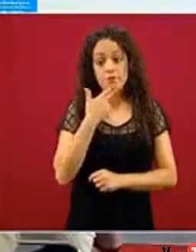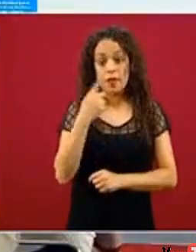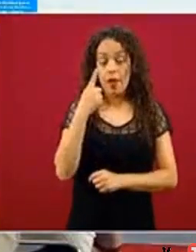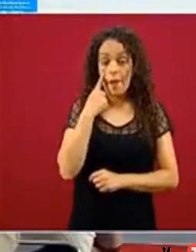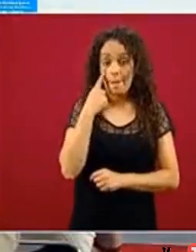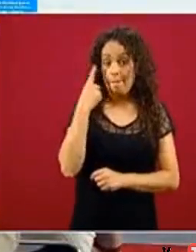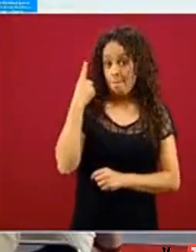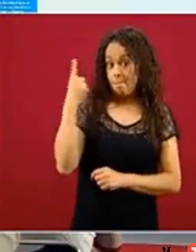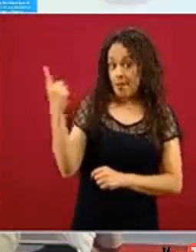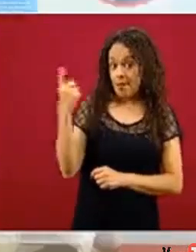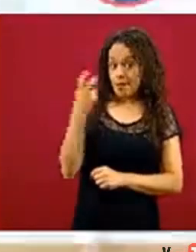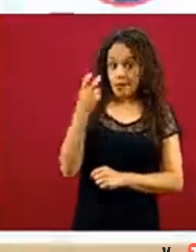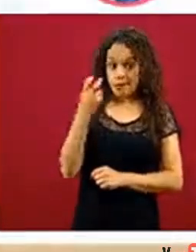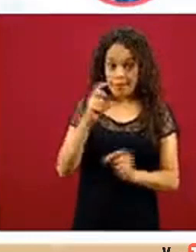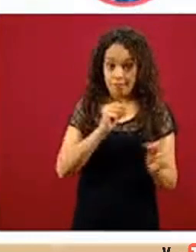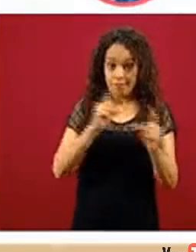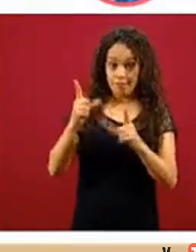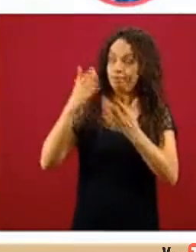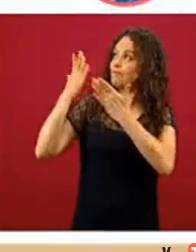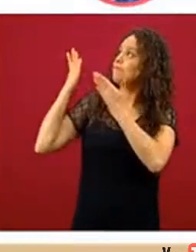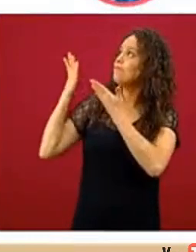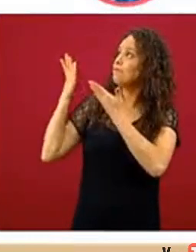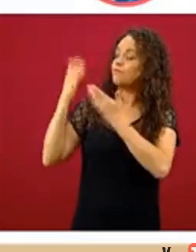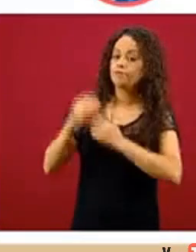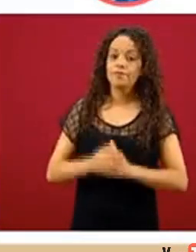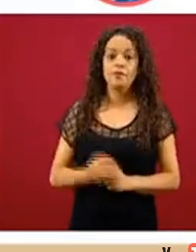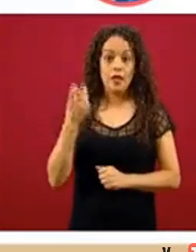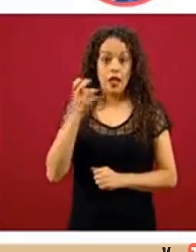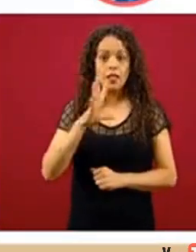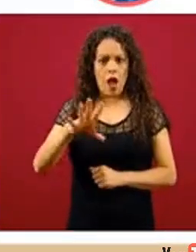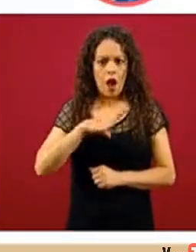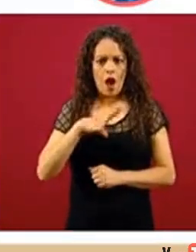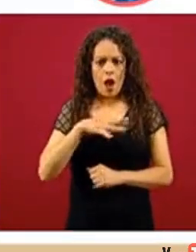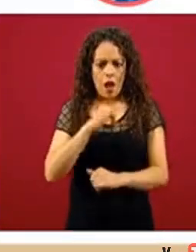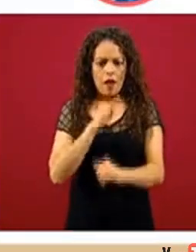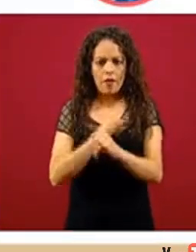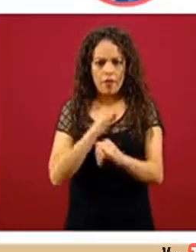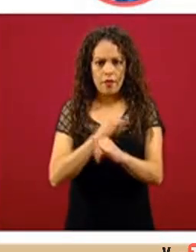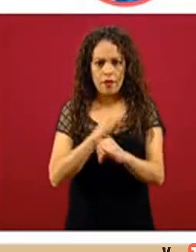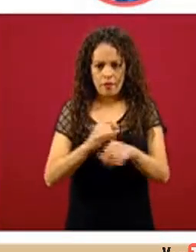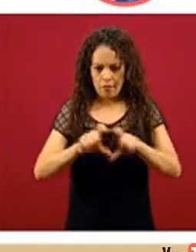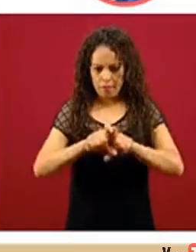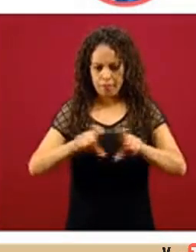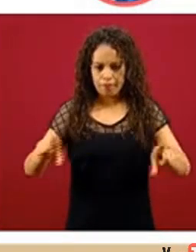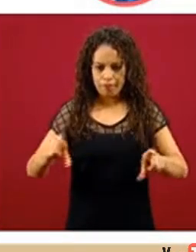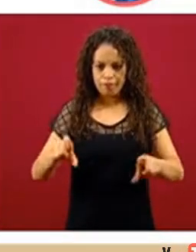está ya disponible también en nuestra página de internet,